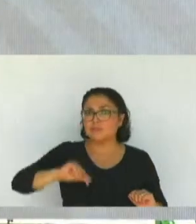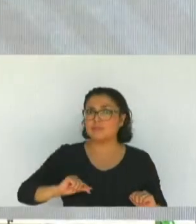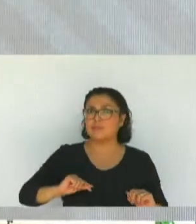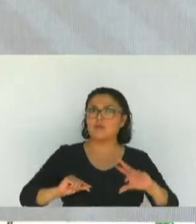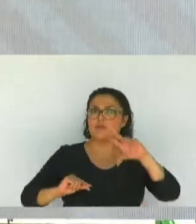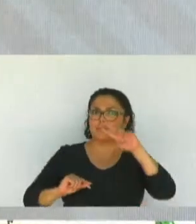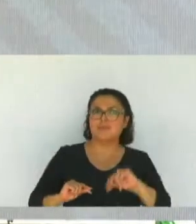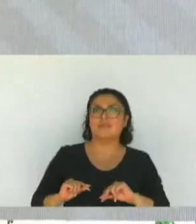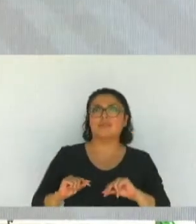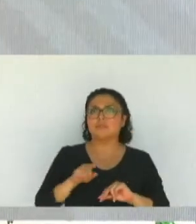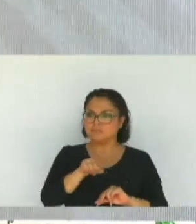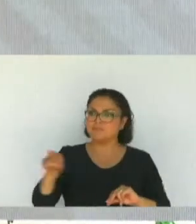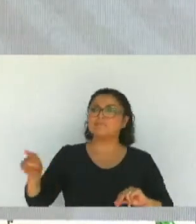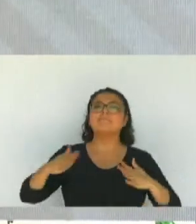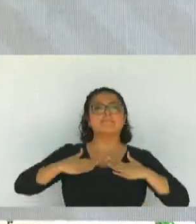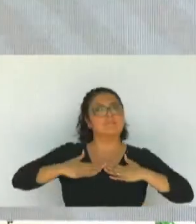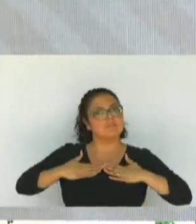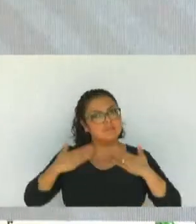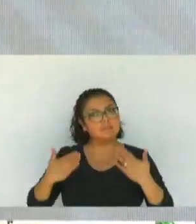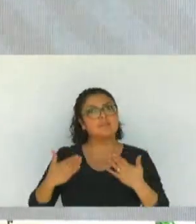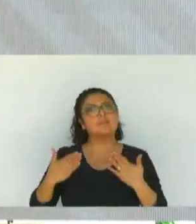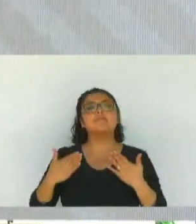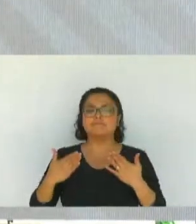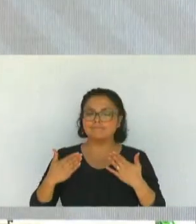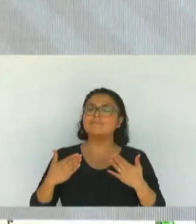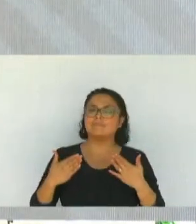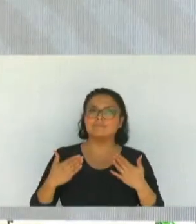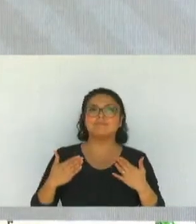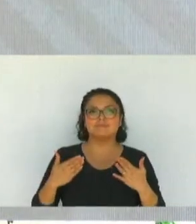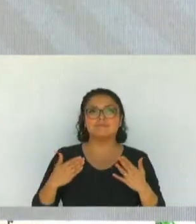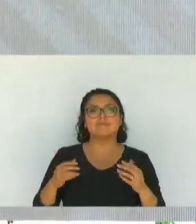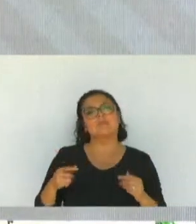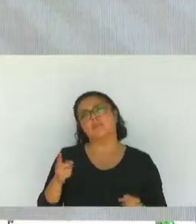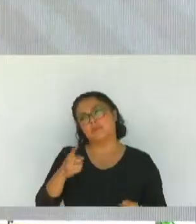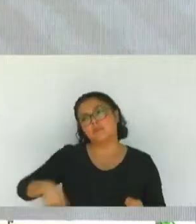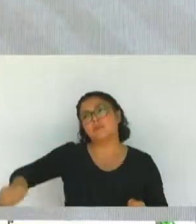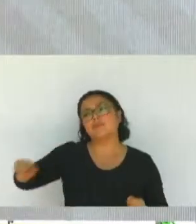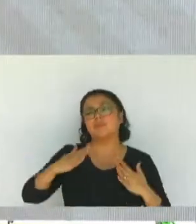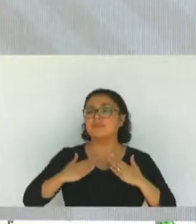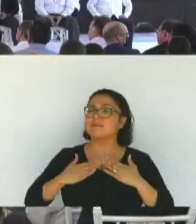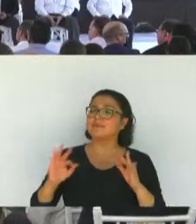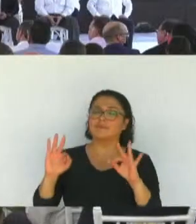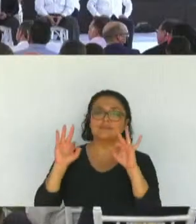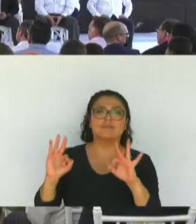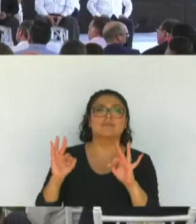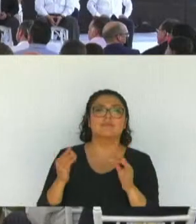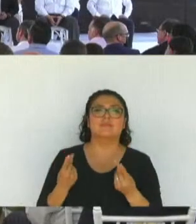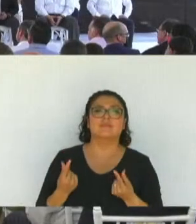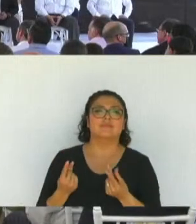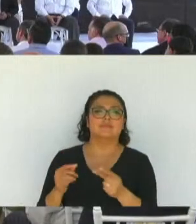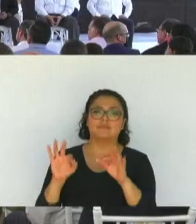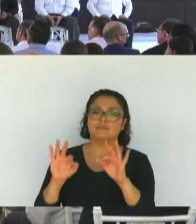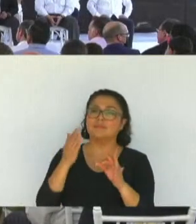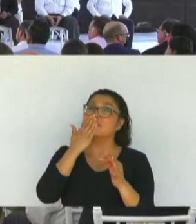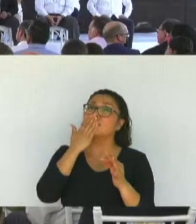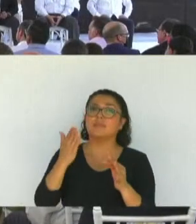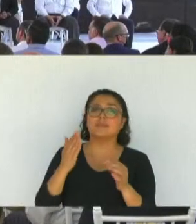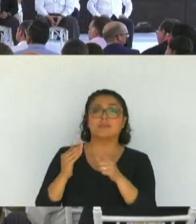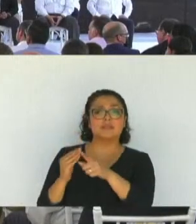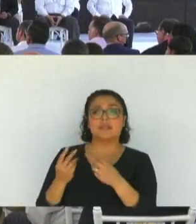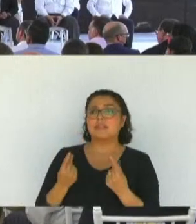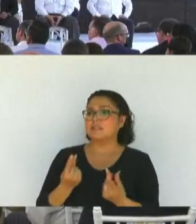no falló, confiamos y qué bueno que confiamos en ustedes, porque hicieron las cosas bien, a veces hasta más de lo que se